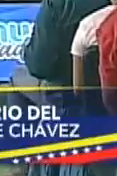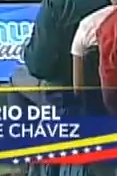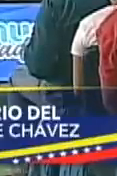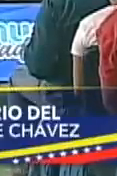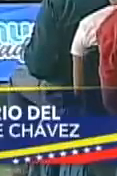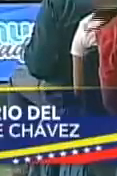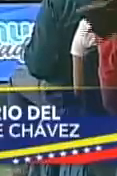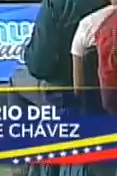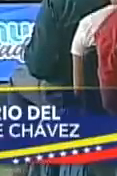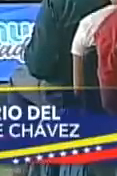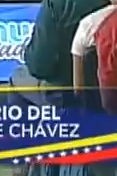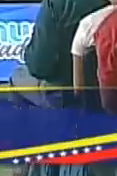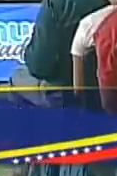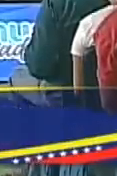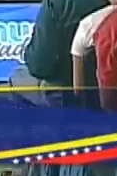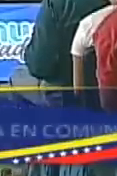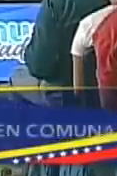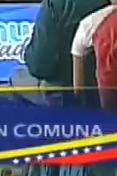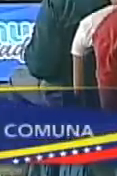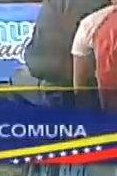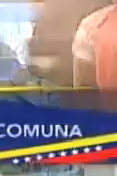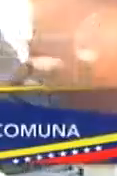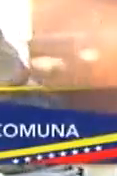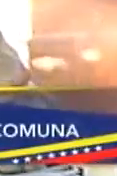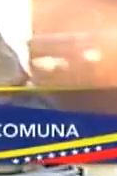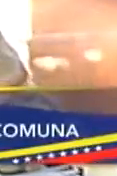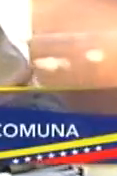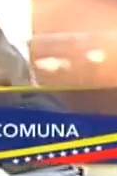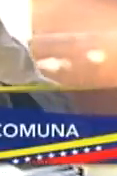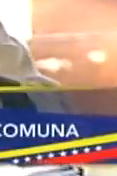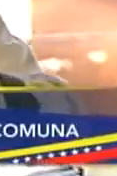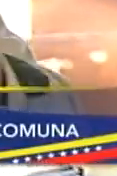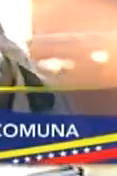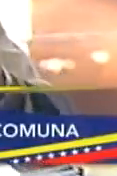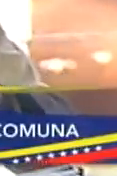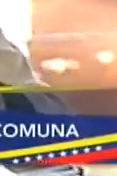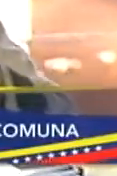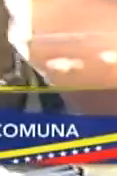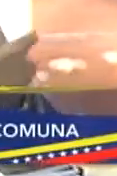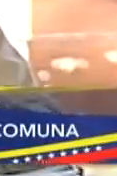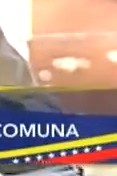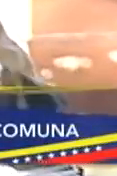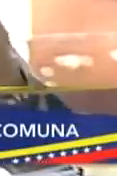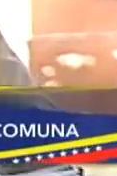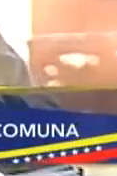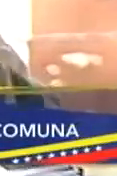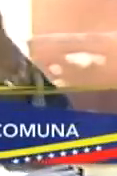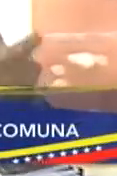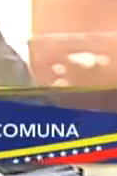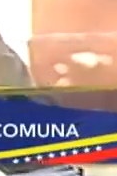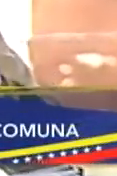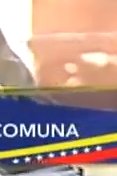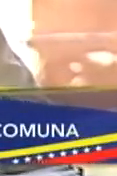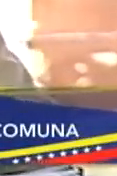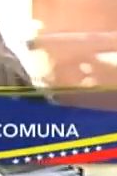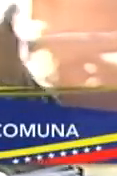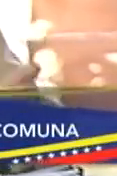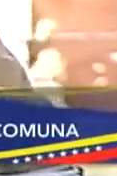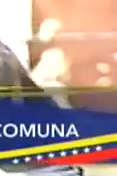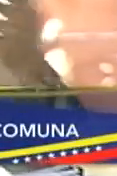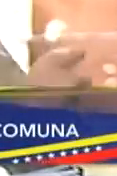producto de que el pueblo nos ha colocado al frente de grandes tareas, como gobernadores, gobernadoras, alcaldes,